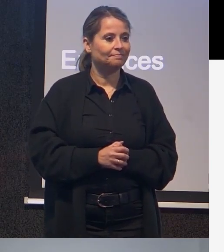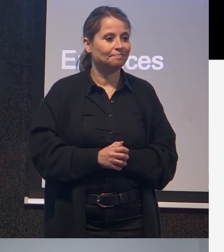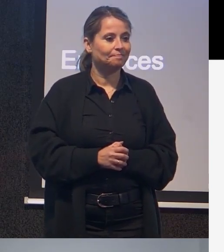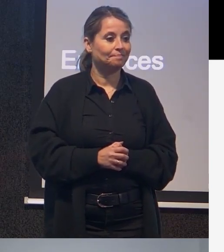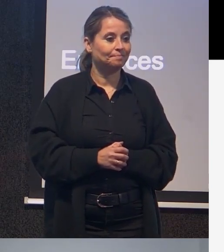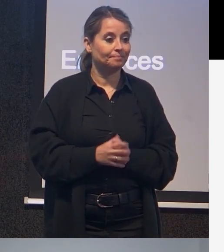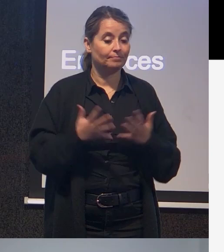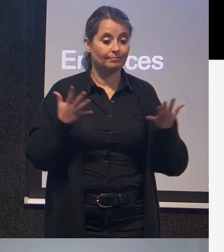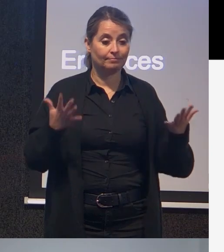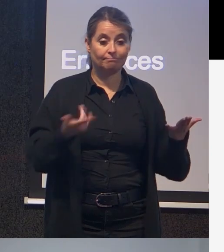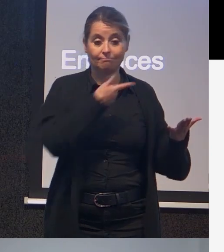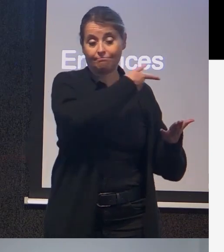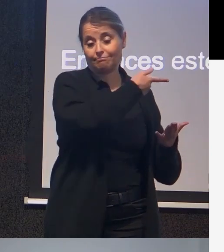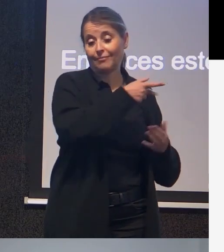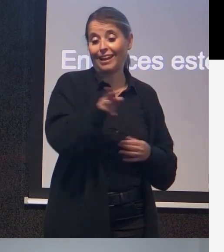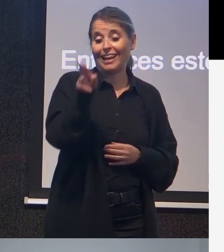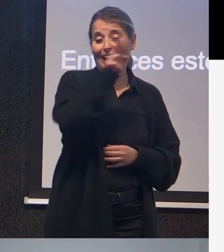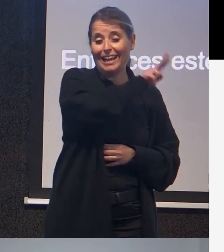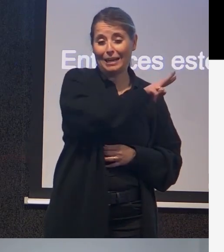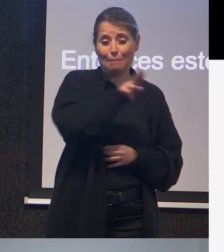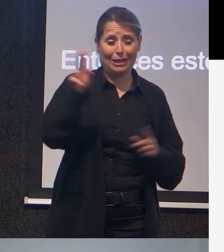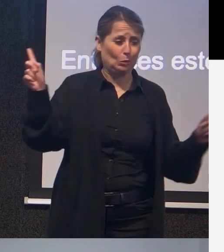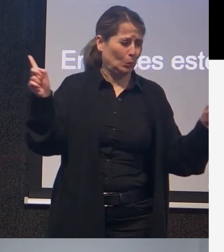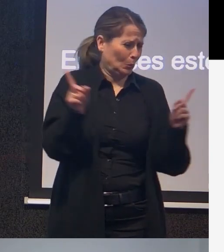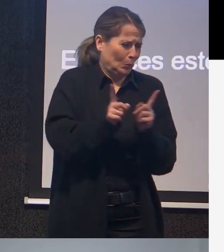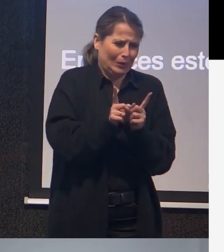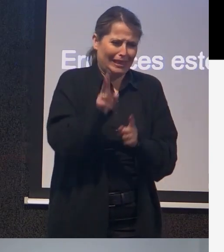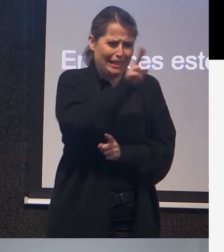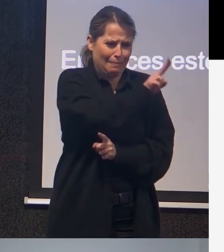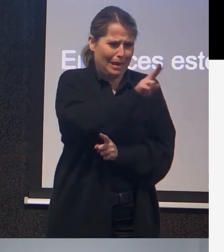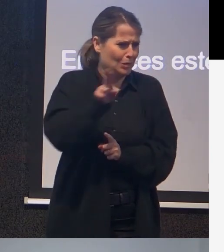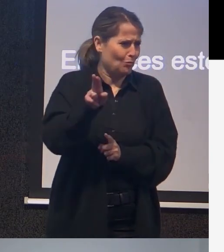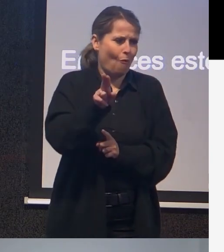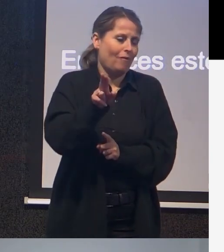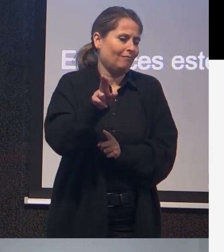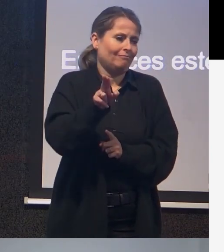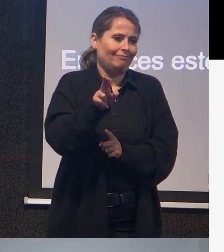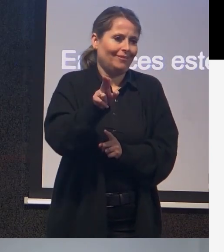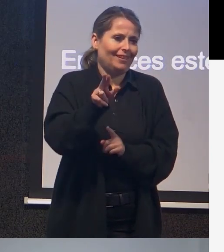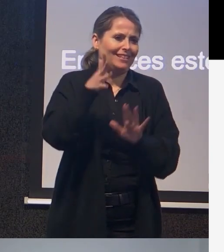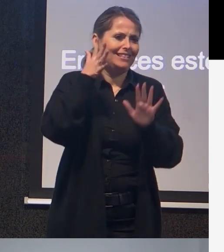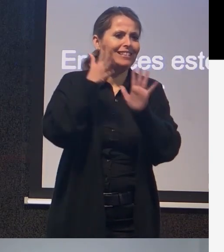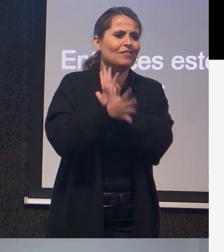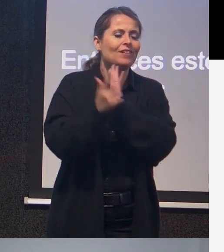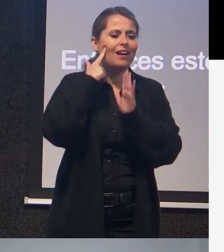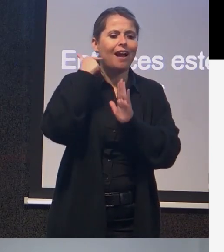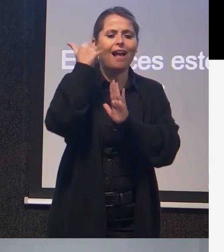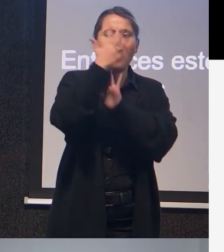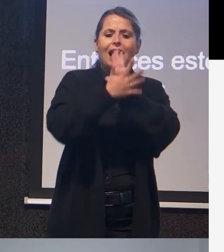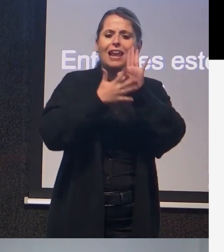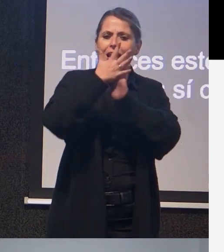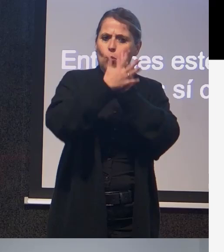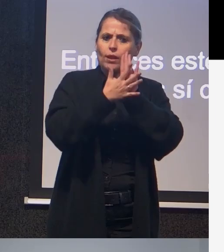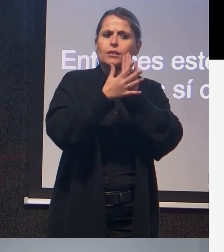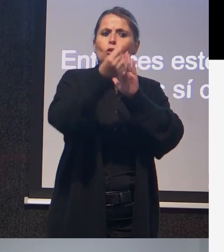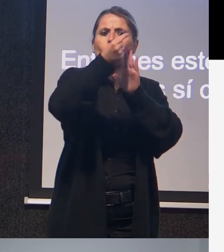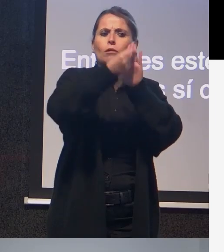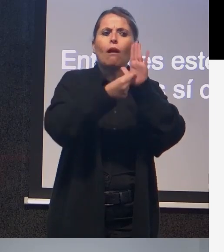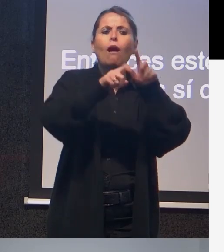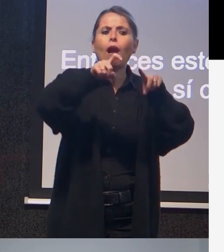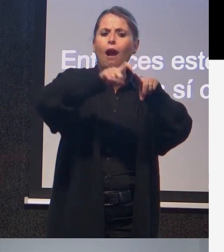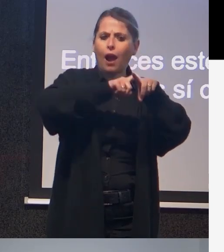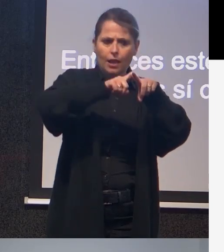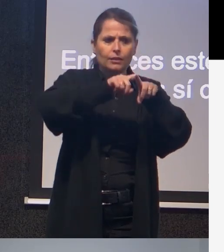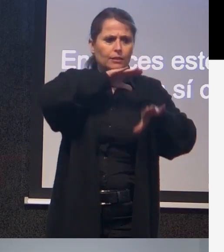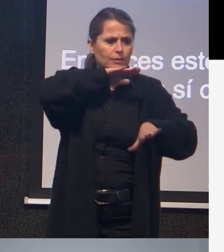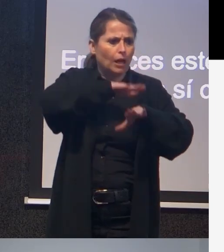Entonces, este pequeño repaso nos ha enseñado que la lengua de signos sí cumple todas esas propiedades que